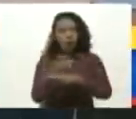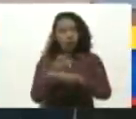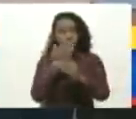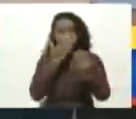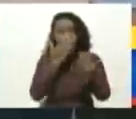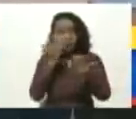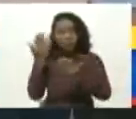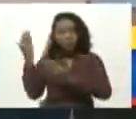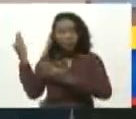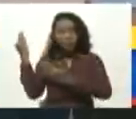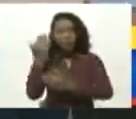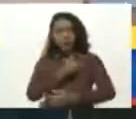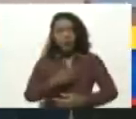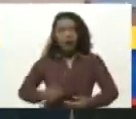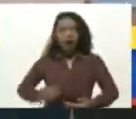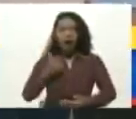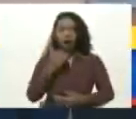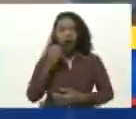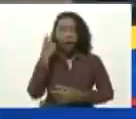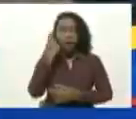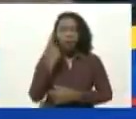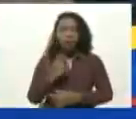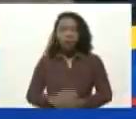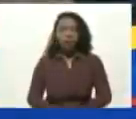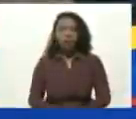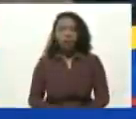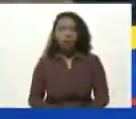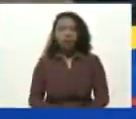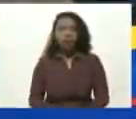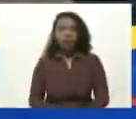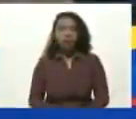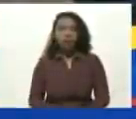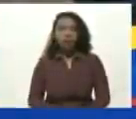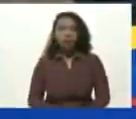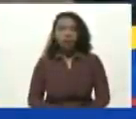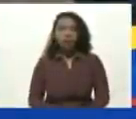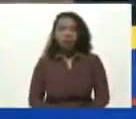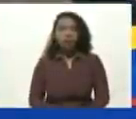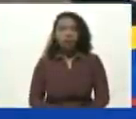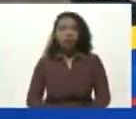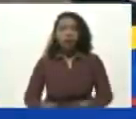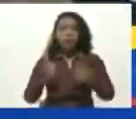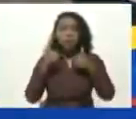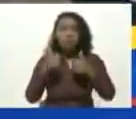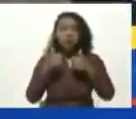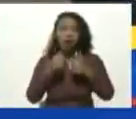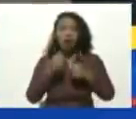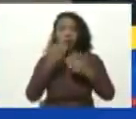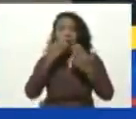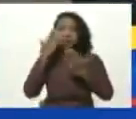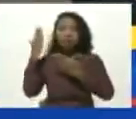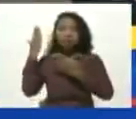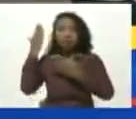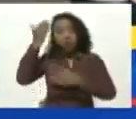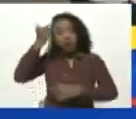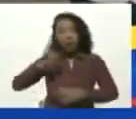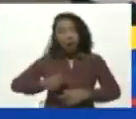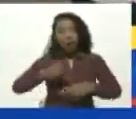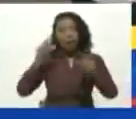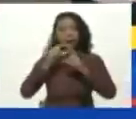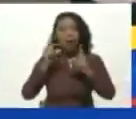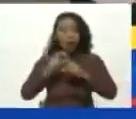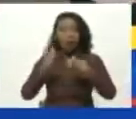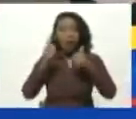Adelante, presidente, si tiene alguna pregunta. Muy bien, buenas imágenes, buenas palabras, buenas